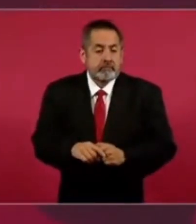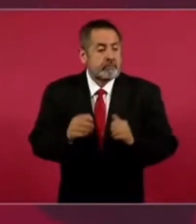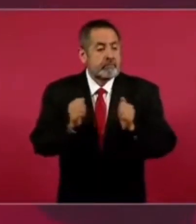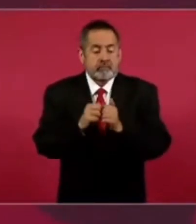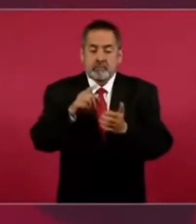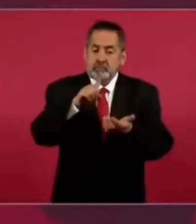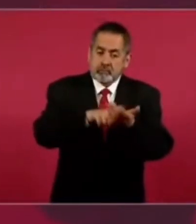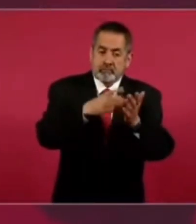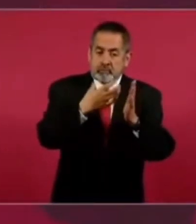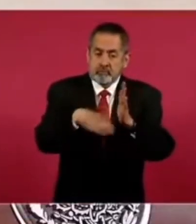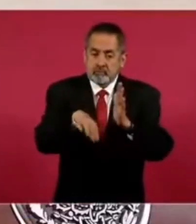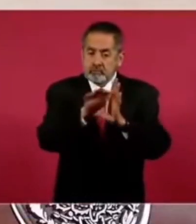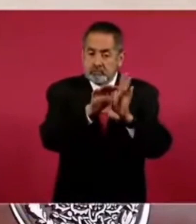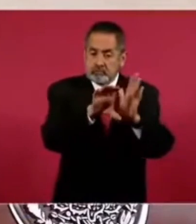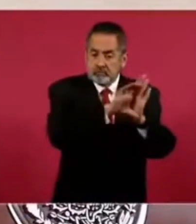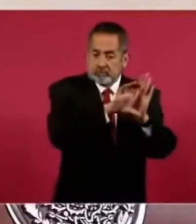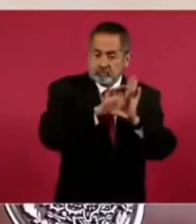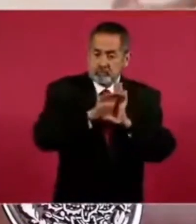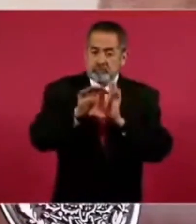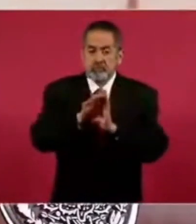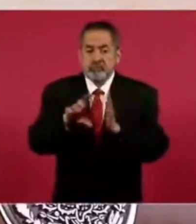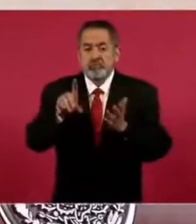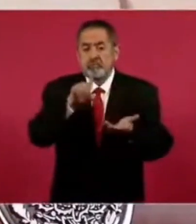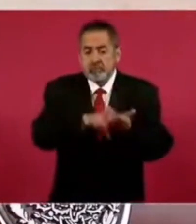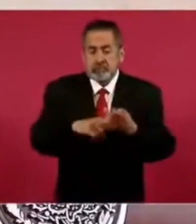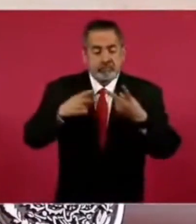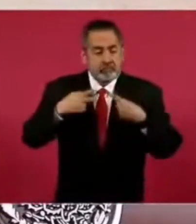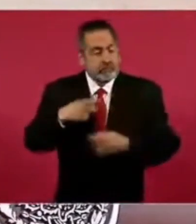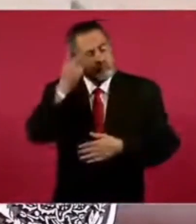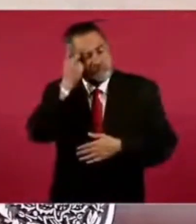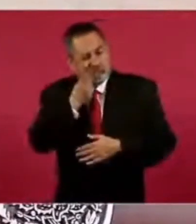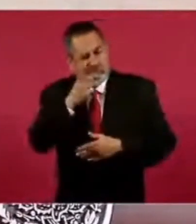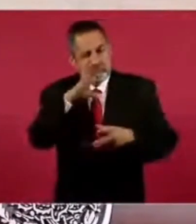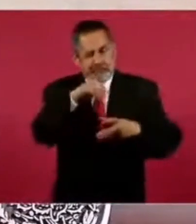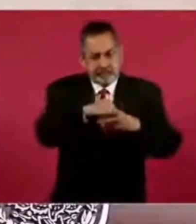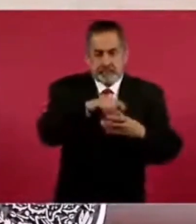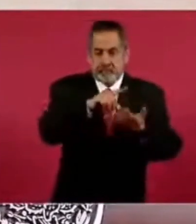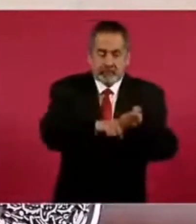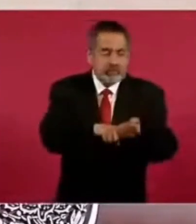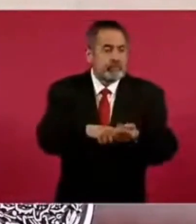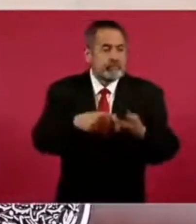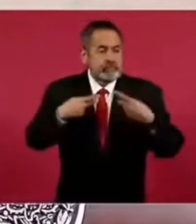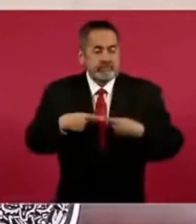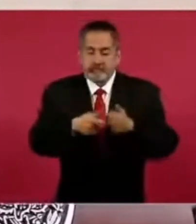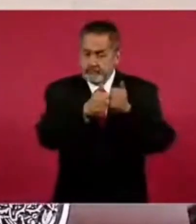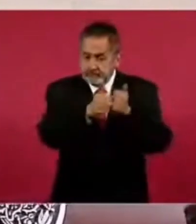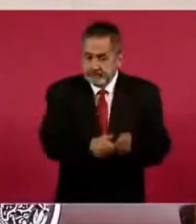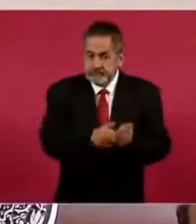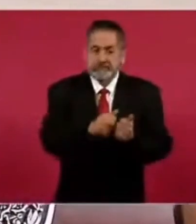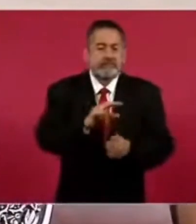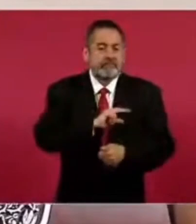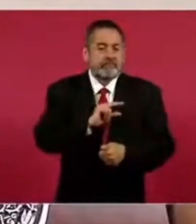habitaciones para que estén los especialistas, que es muy importante eso.